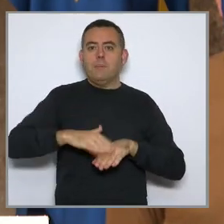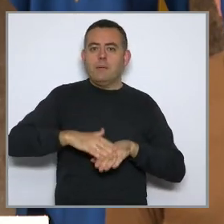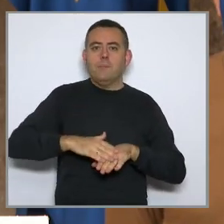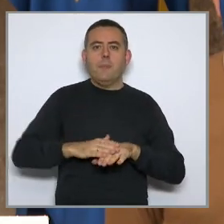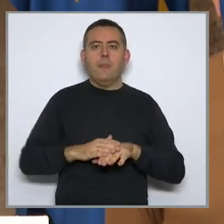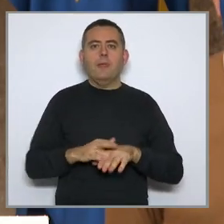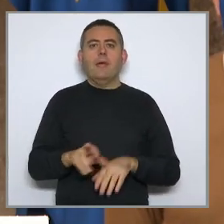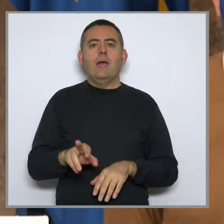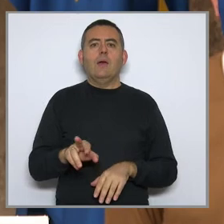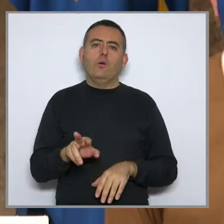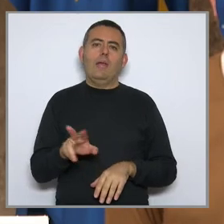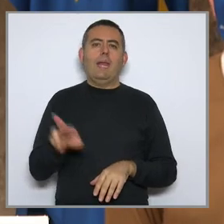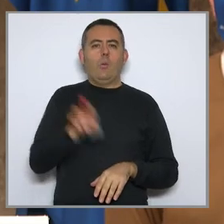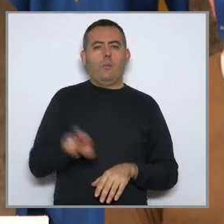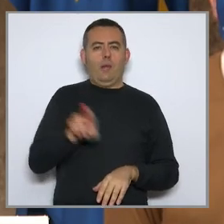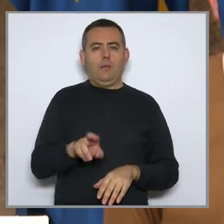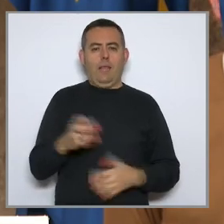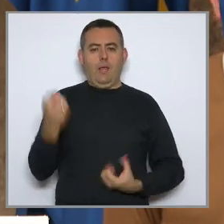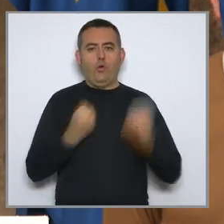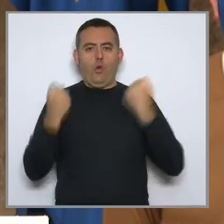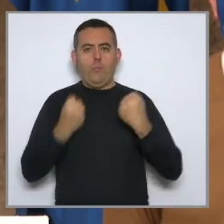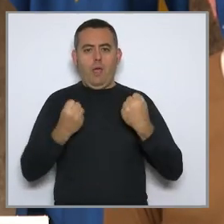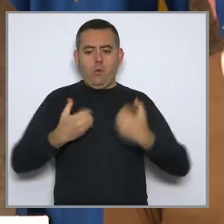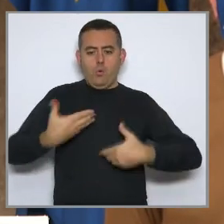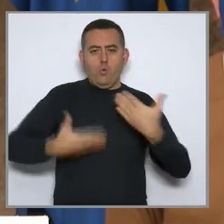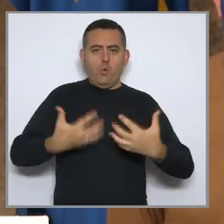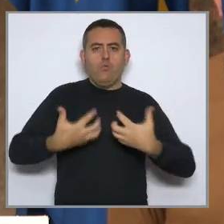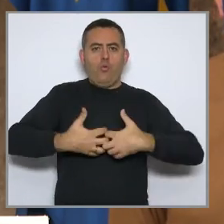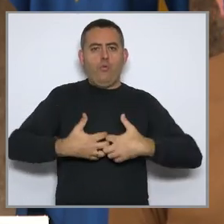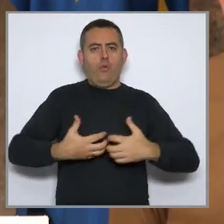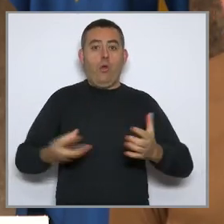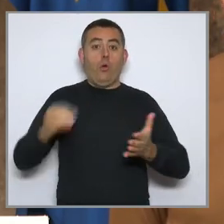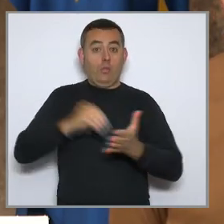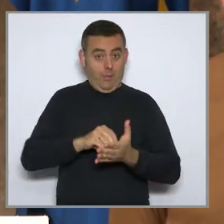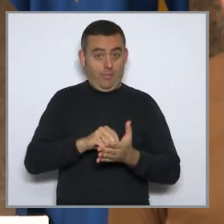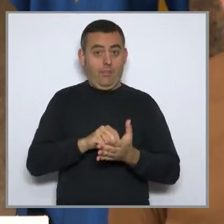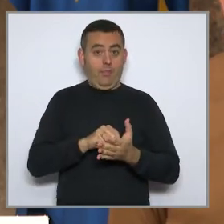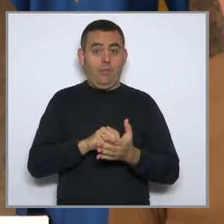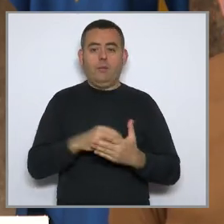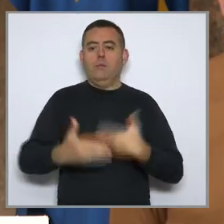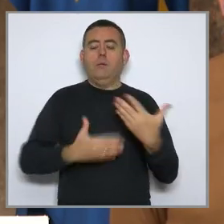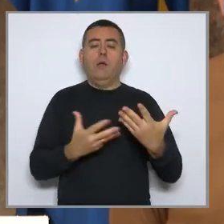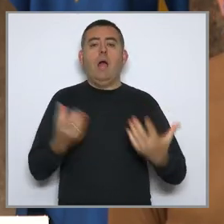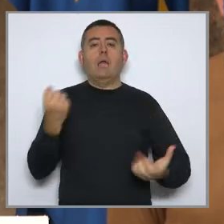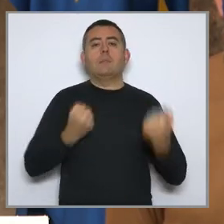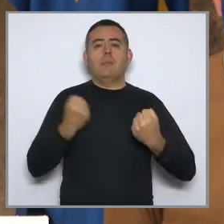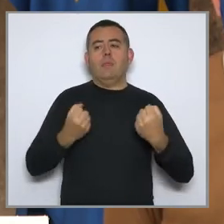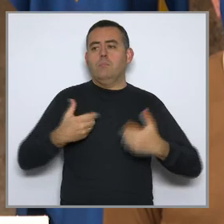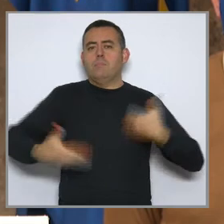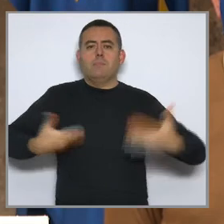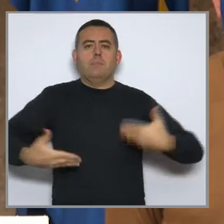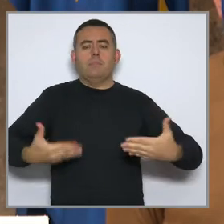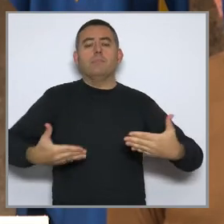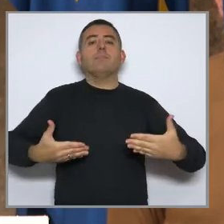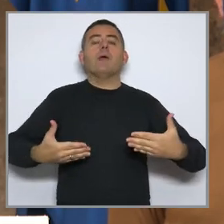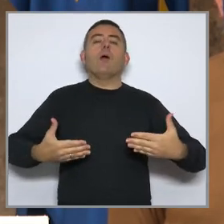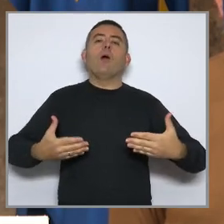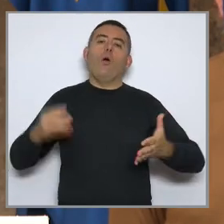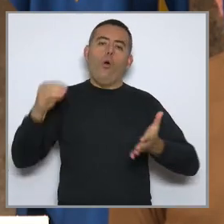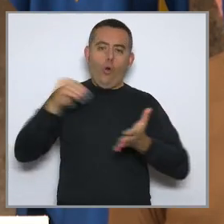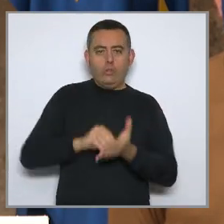económica y, por lo tanto, la normalización de la actividad productiva y del